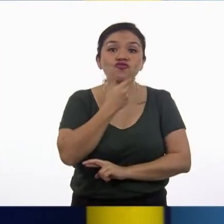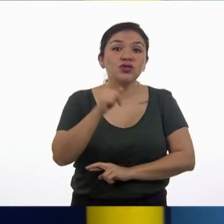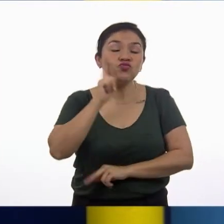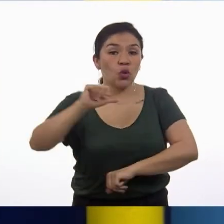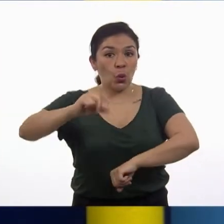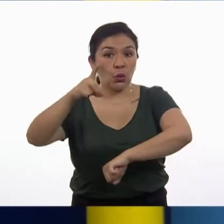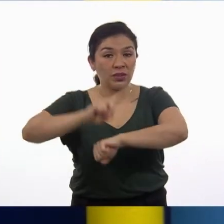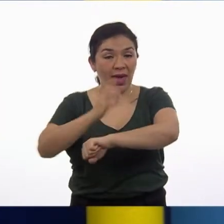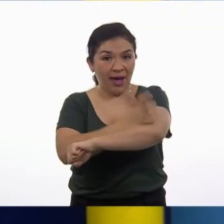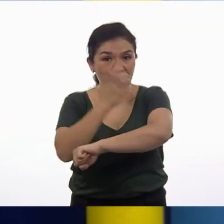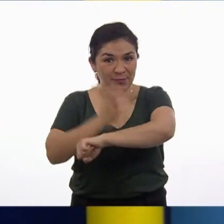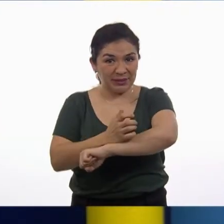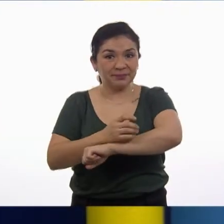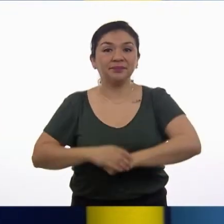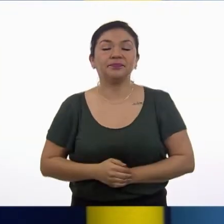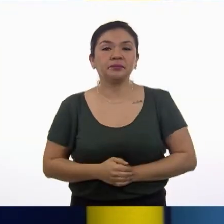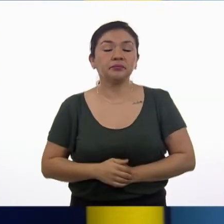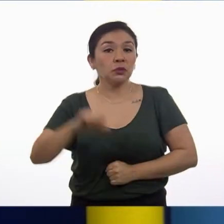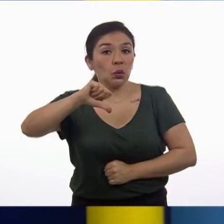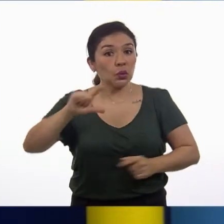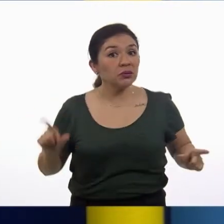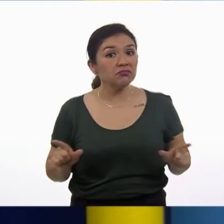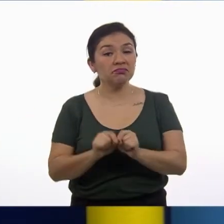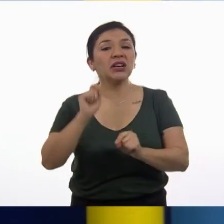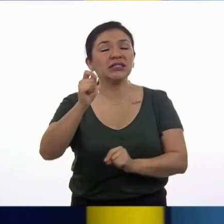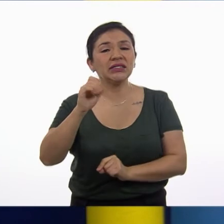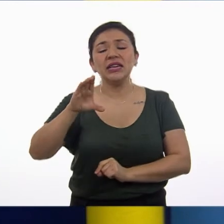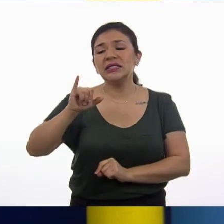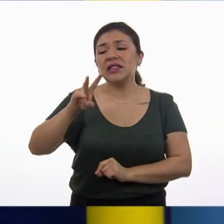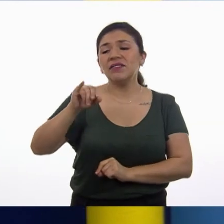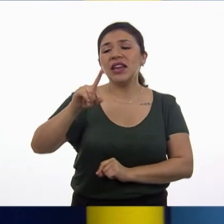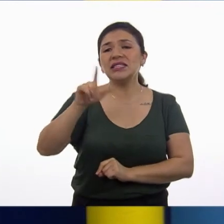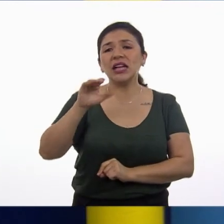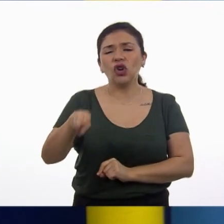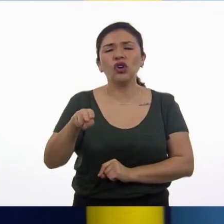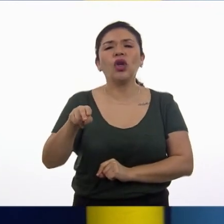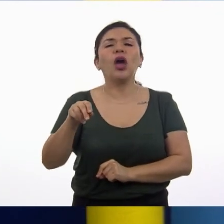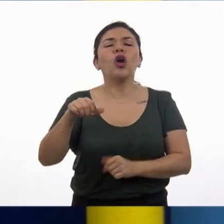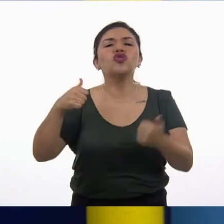nos acompañaron el día de hoy. Hemos terminado con Civilizaciones a lo largo de